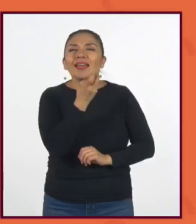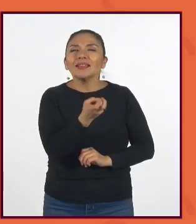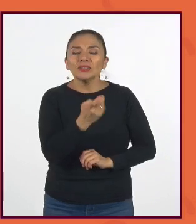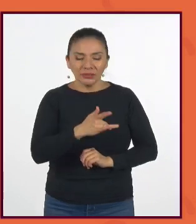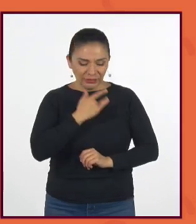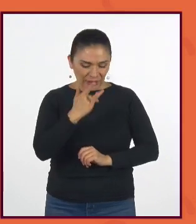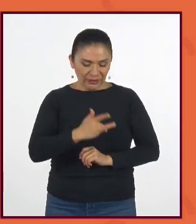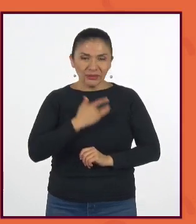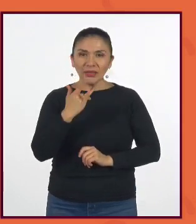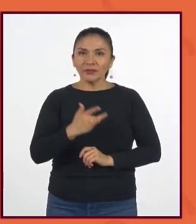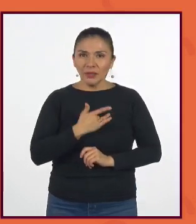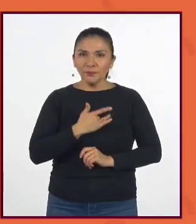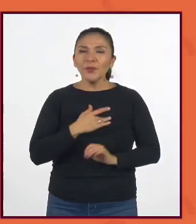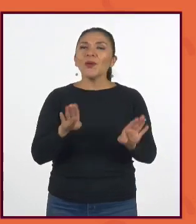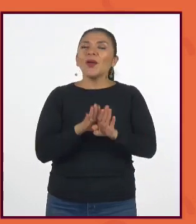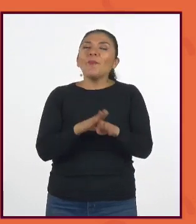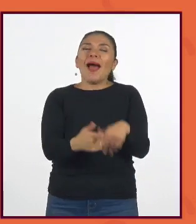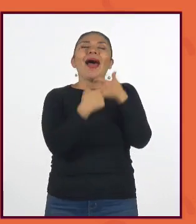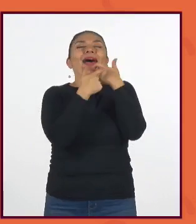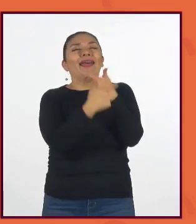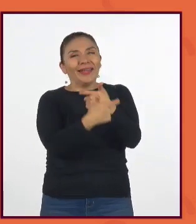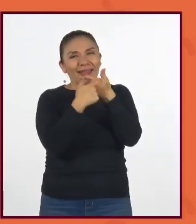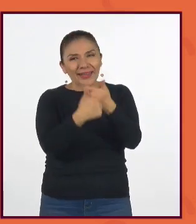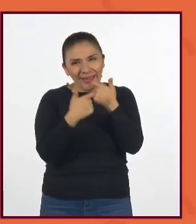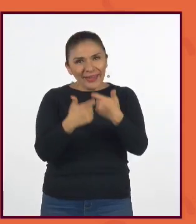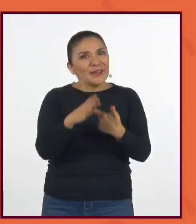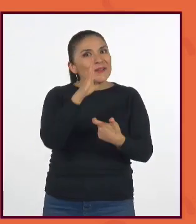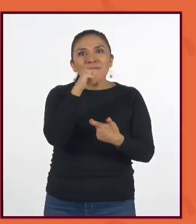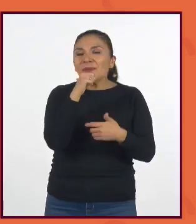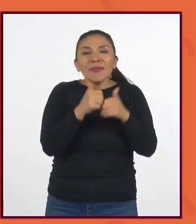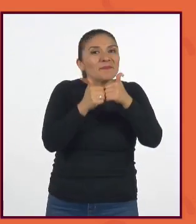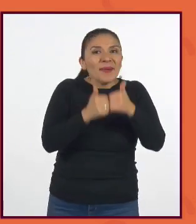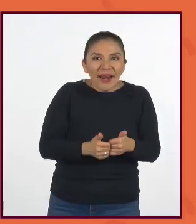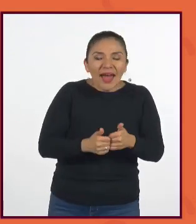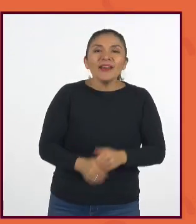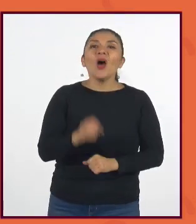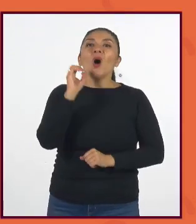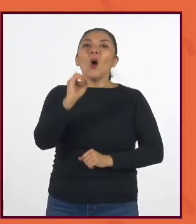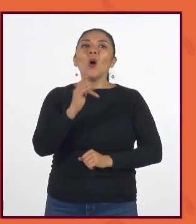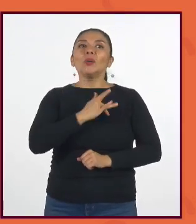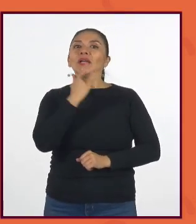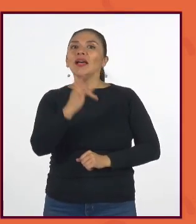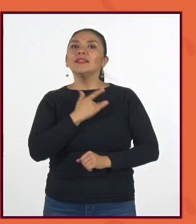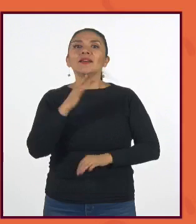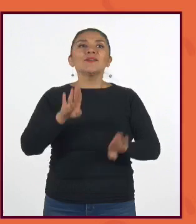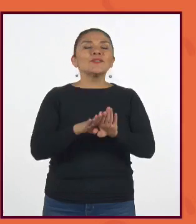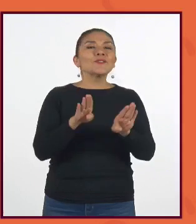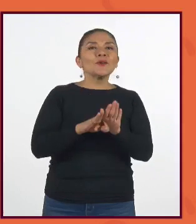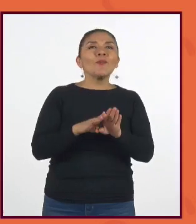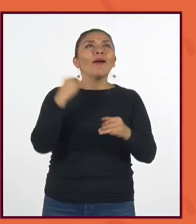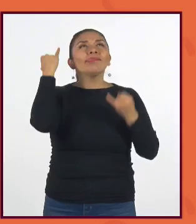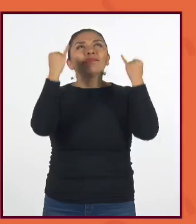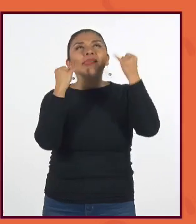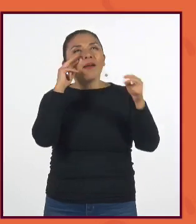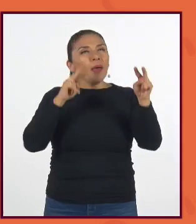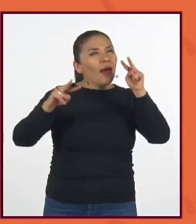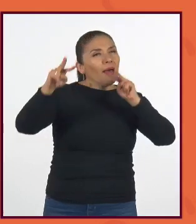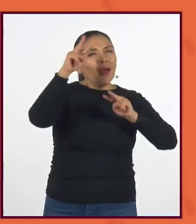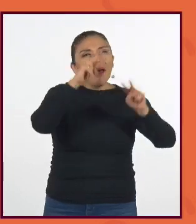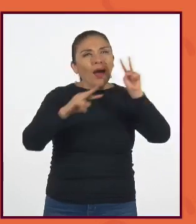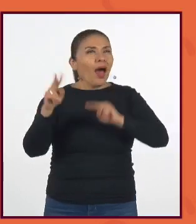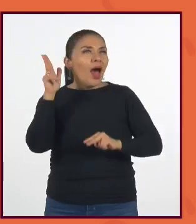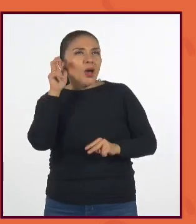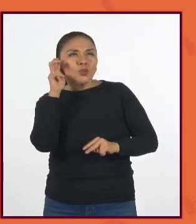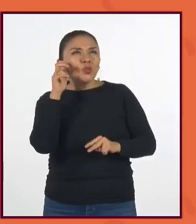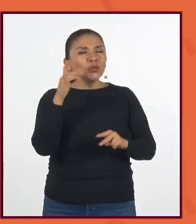hay esta risa incontrolable, hay una agudización de las percepciones tanto visuales, auditivas,